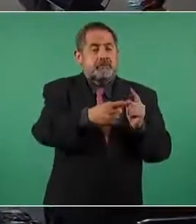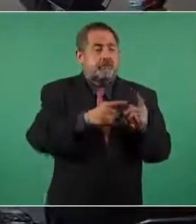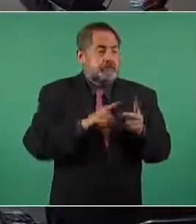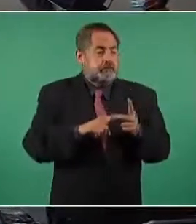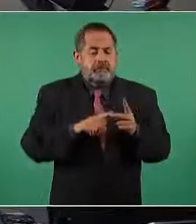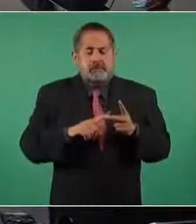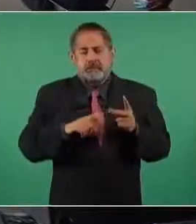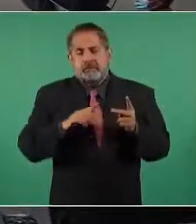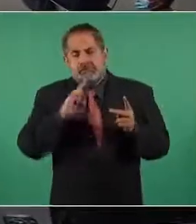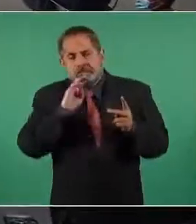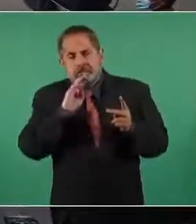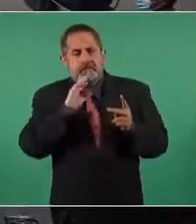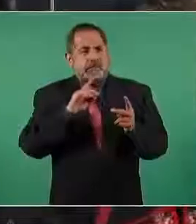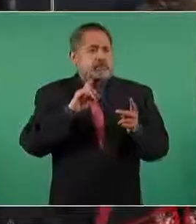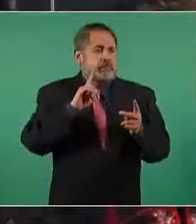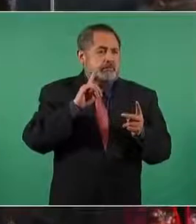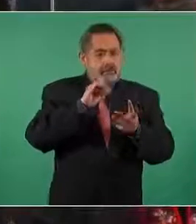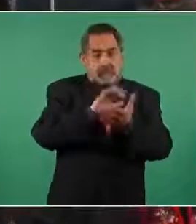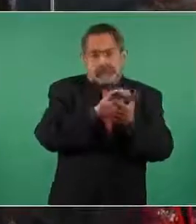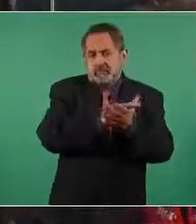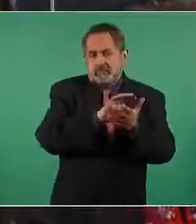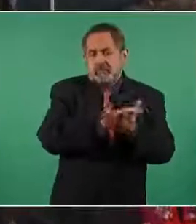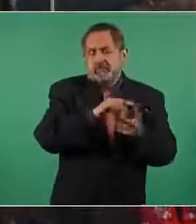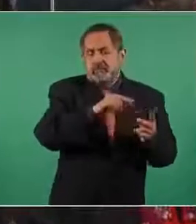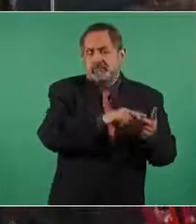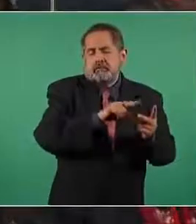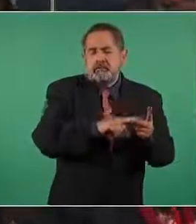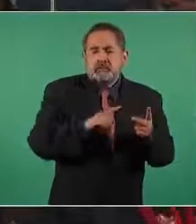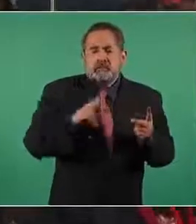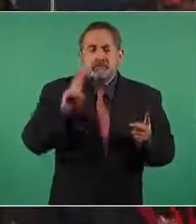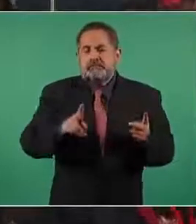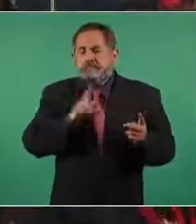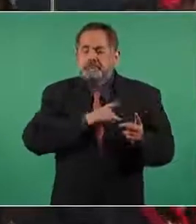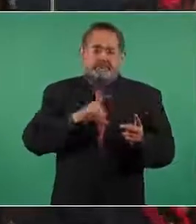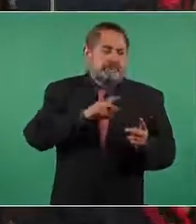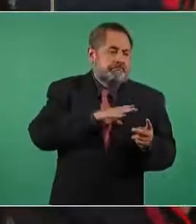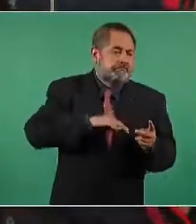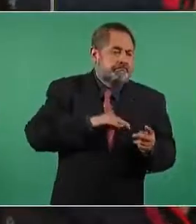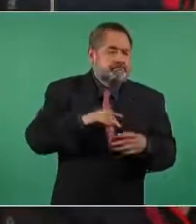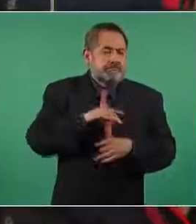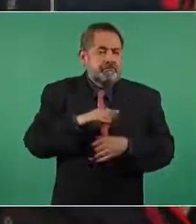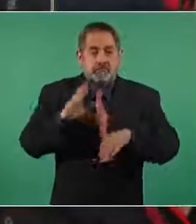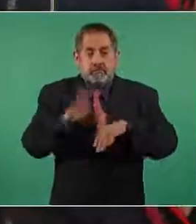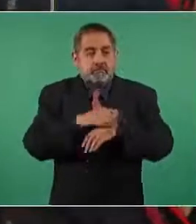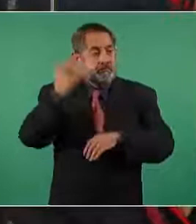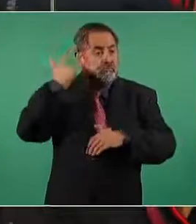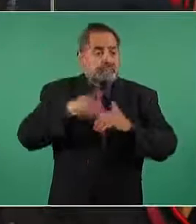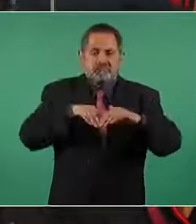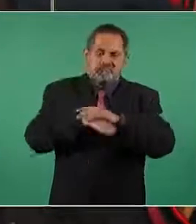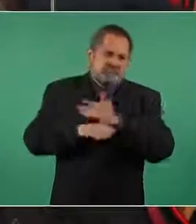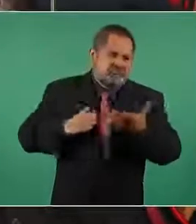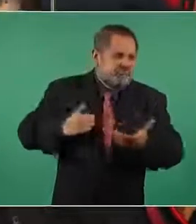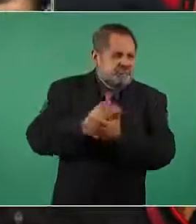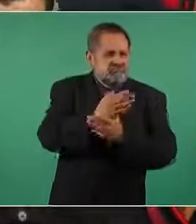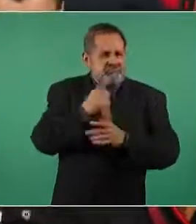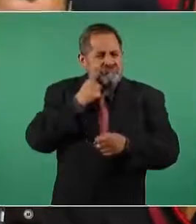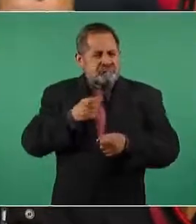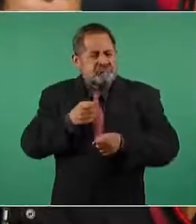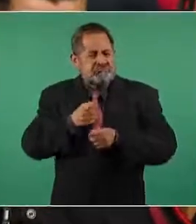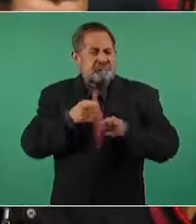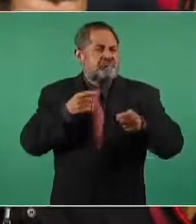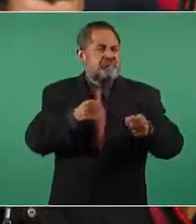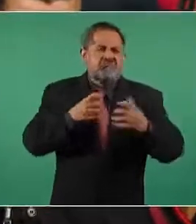esposa teme por su vida y por la vida de sus hijos, porque ya han entrado a su casa comandos